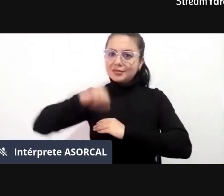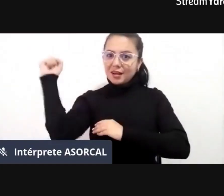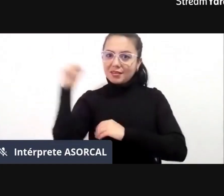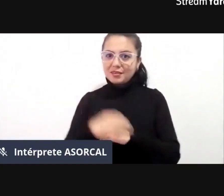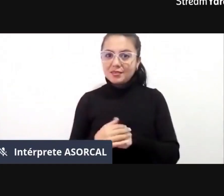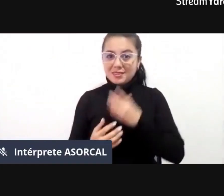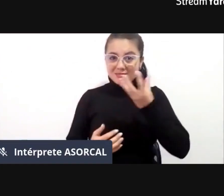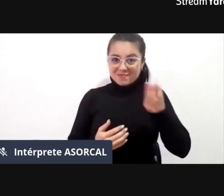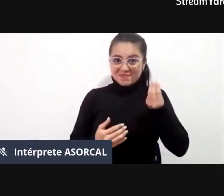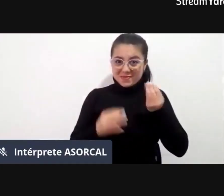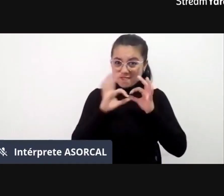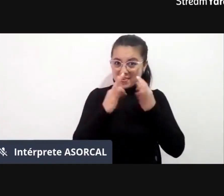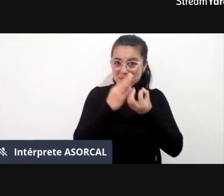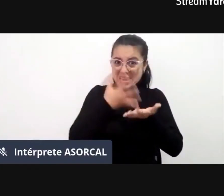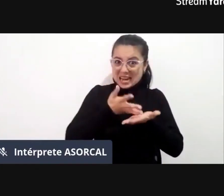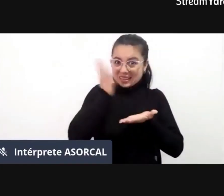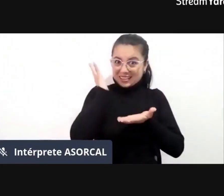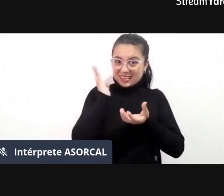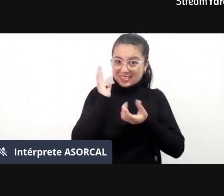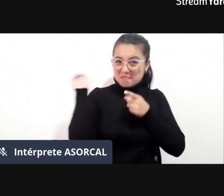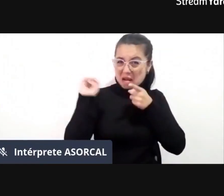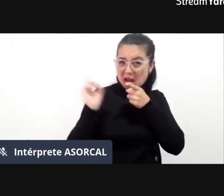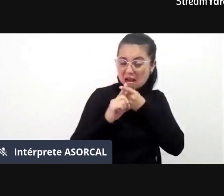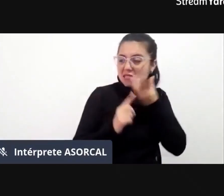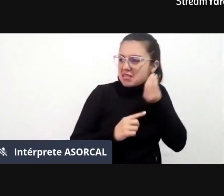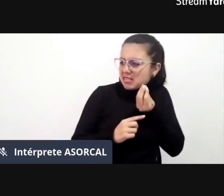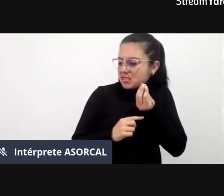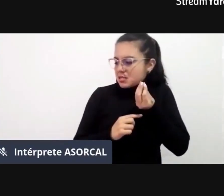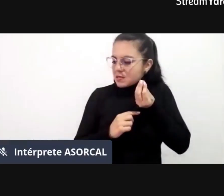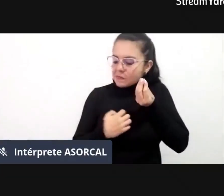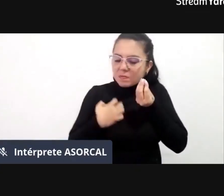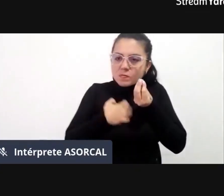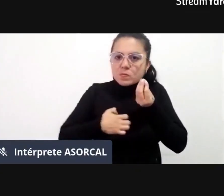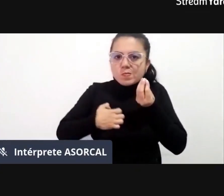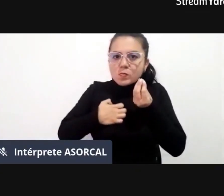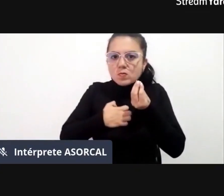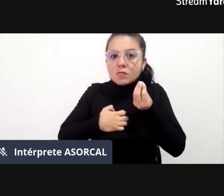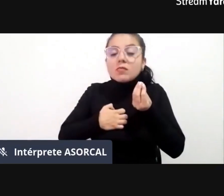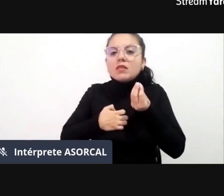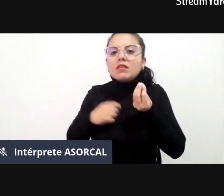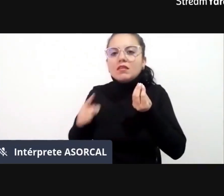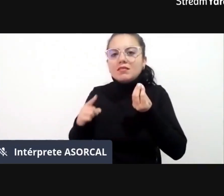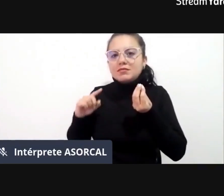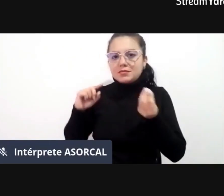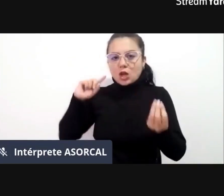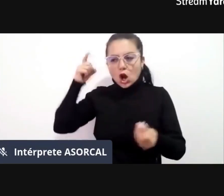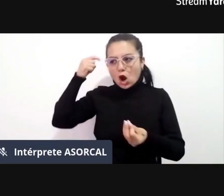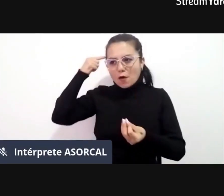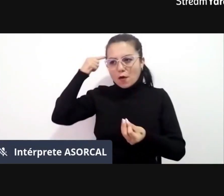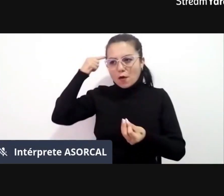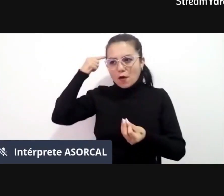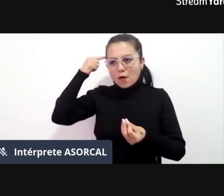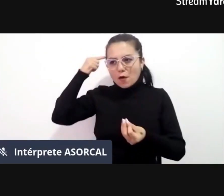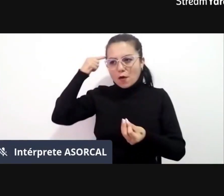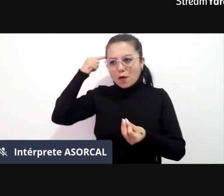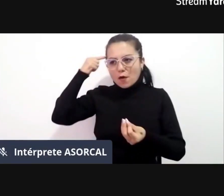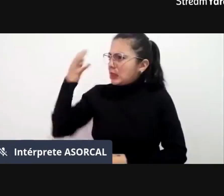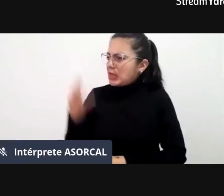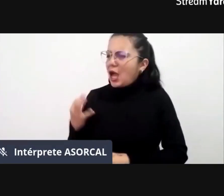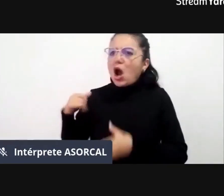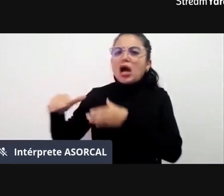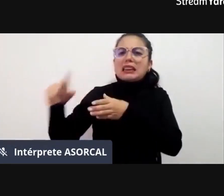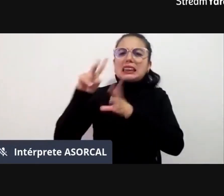agrandarse sus temores y recelos, mientras el gobierno resucitaba su tesis del complot comunista internacional y trataba de atenuar